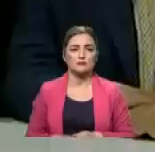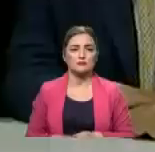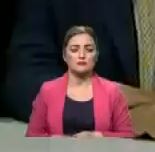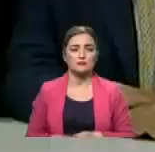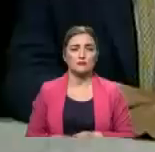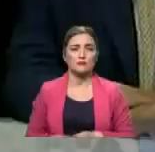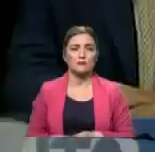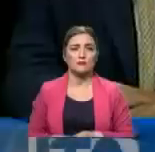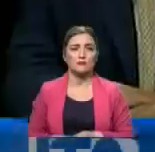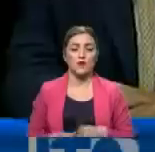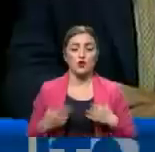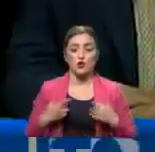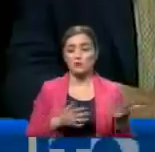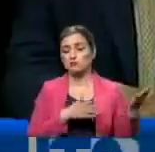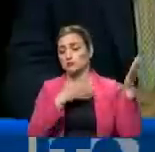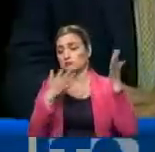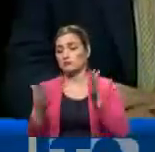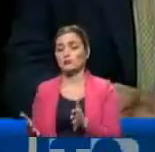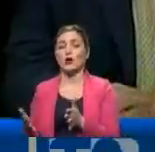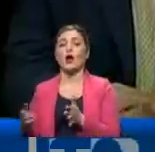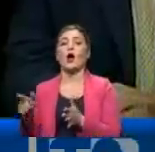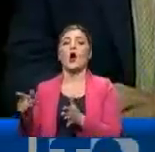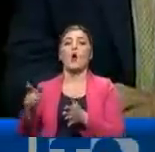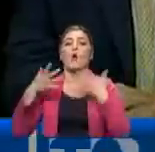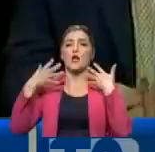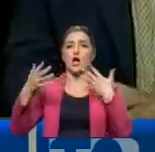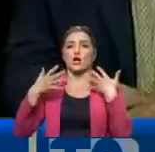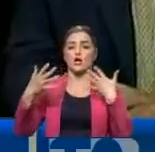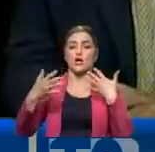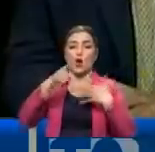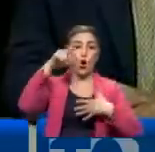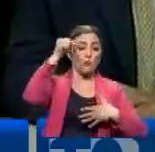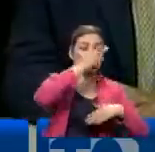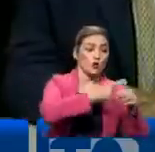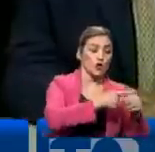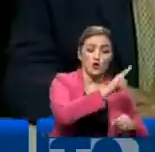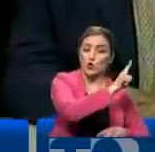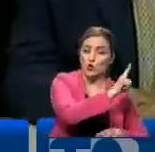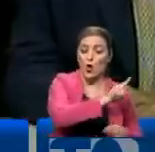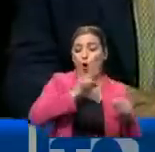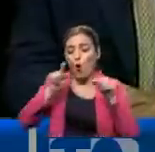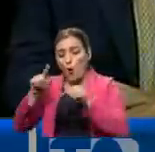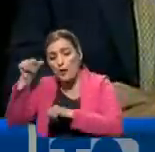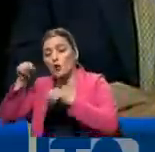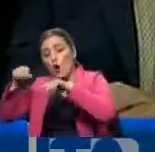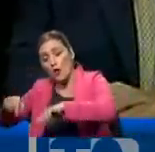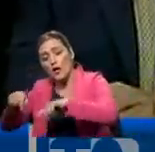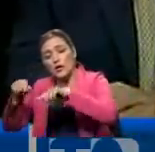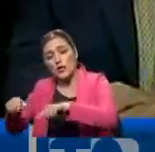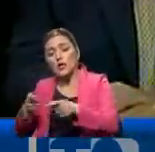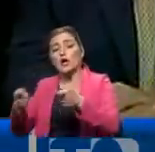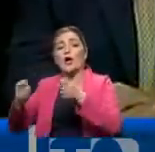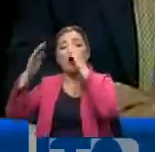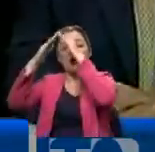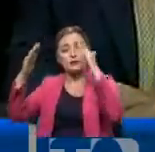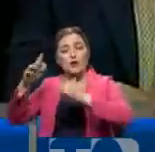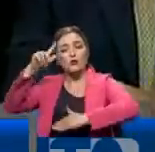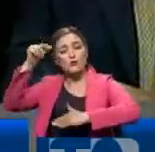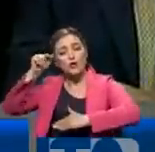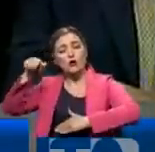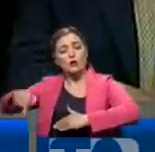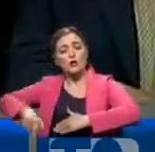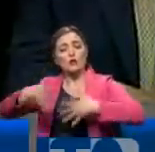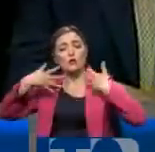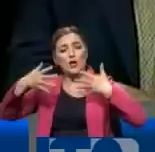Me he trasladado a la ciudad de Guayaquil y he trasladado la sede del gobierno a esta querida ciudad de acuerdo a las atribuciones constitucionales que